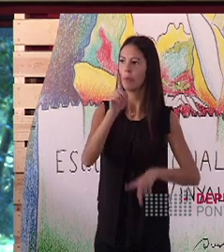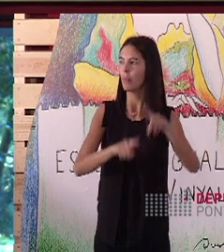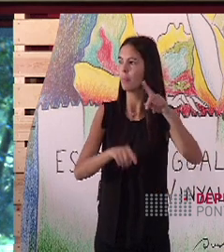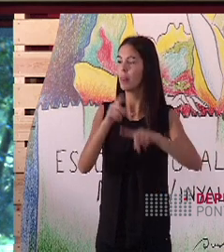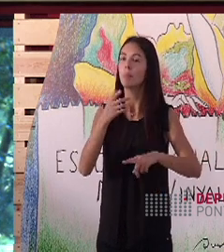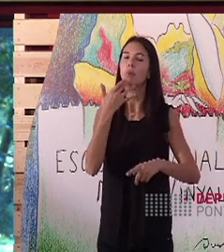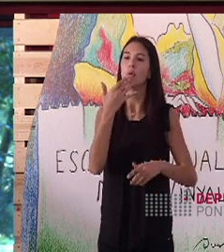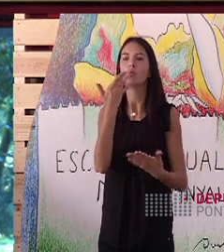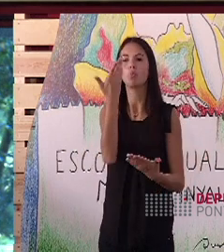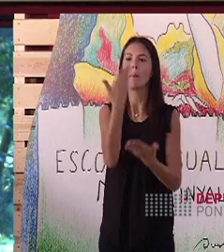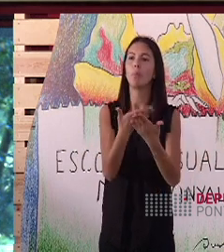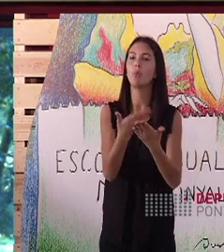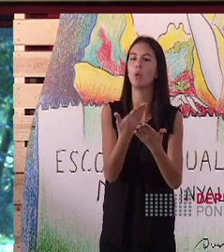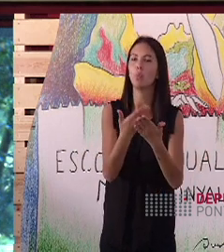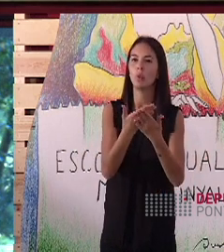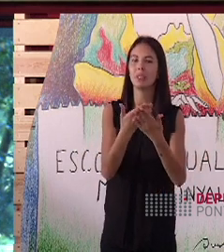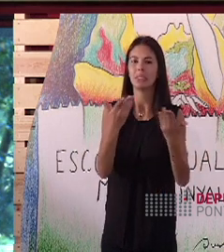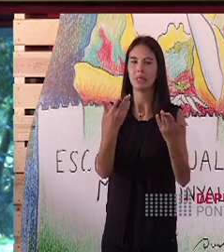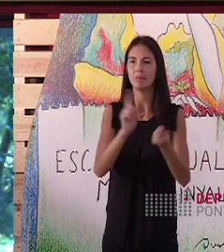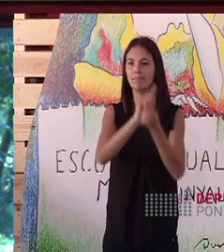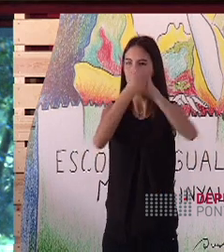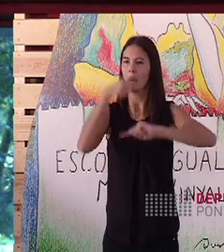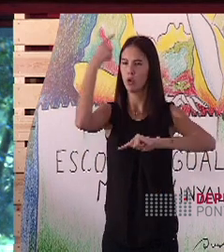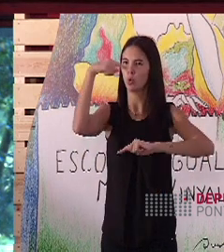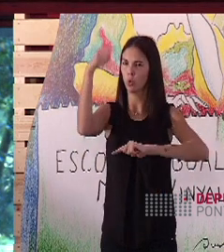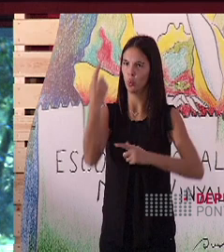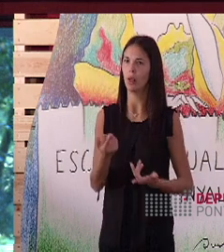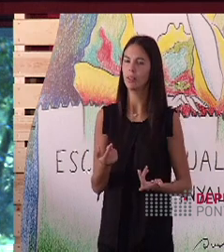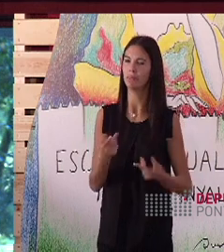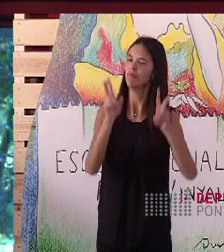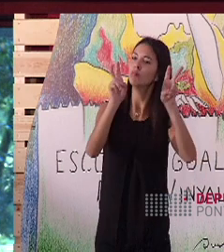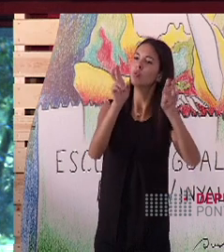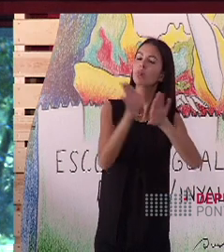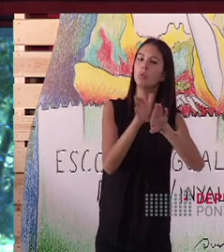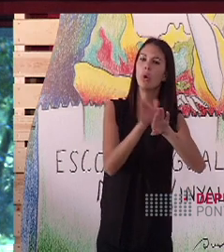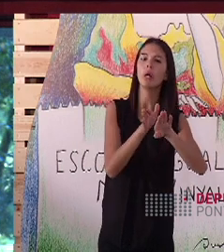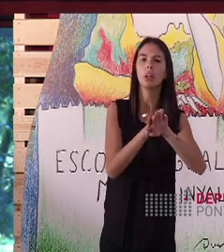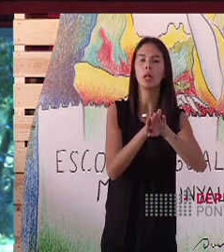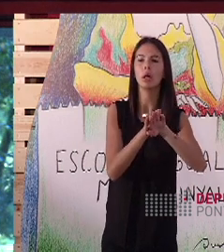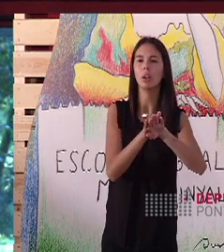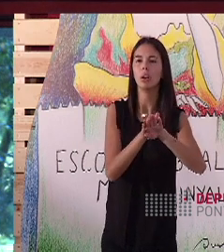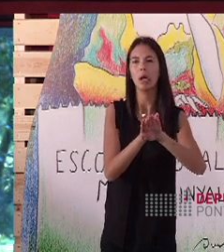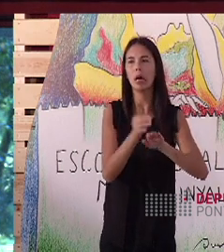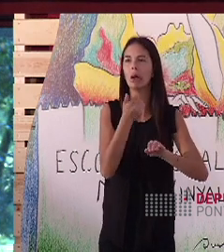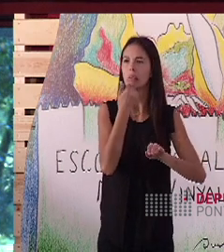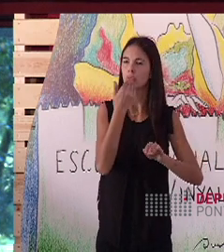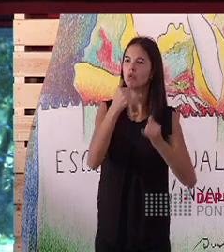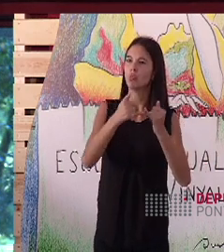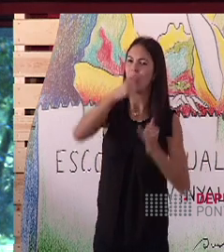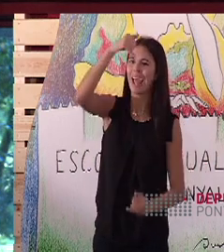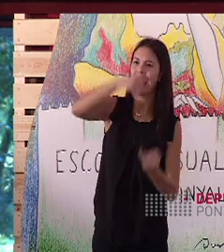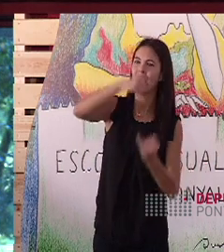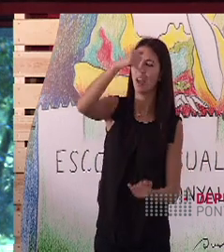hubiese una propuesta de cambios culturales. La Nueva Izquierda va a tener un nervio